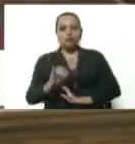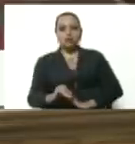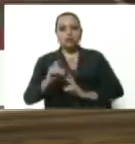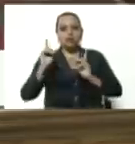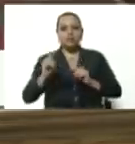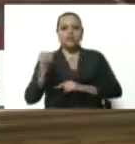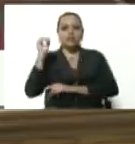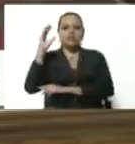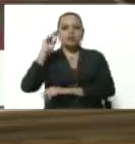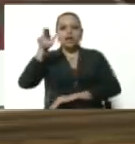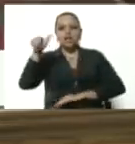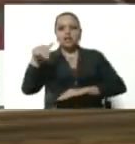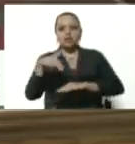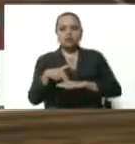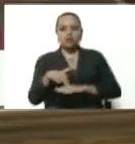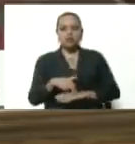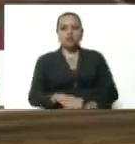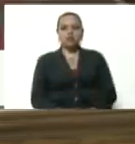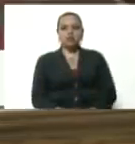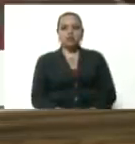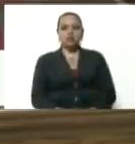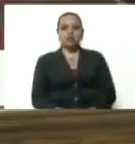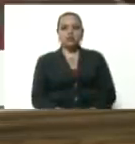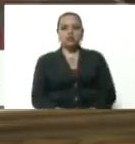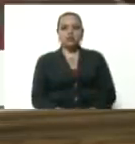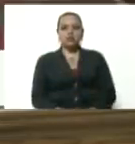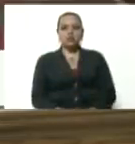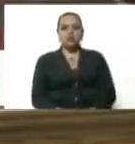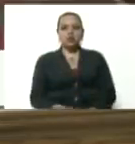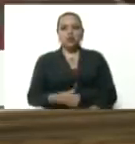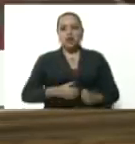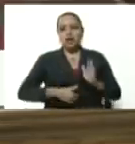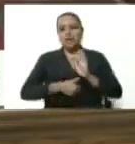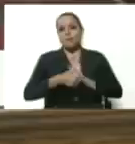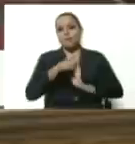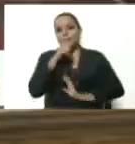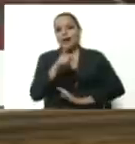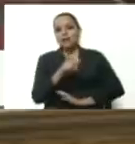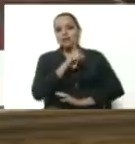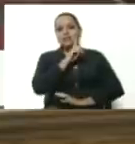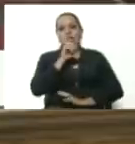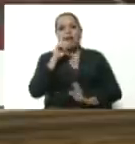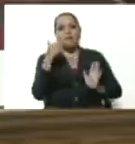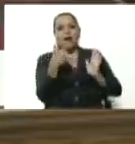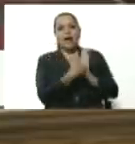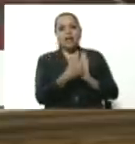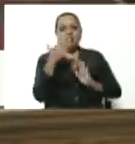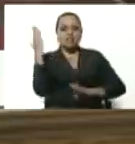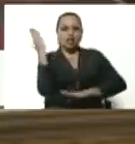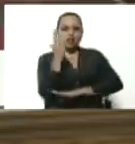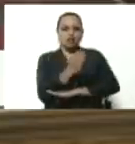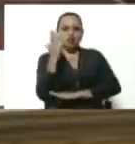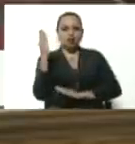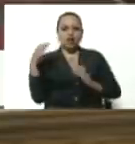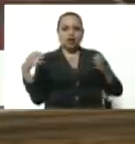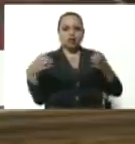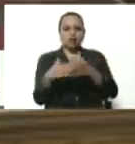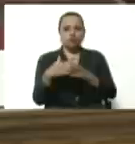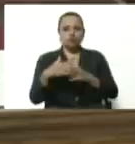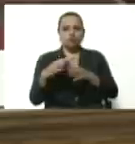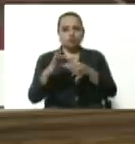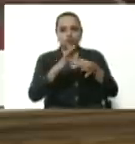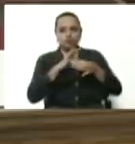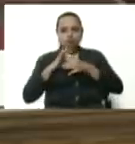la Asamblea Nacional, con las mal llamadas sanciones que dicha Unión Europea